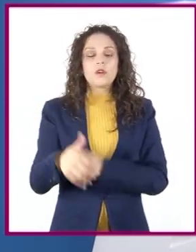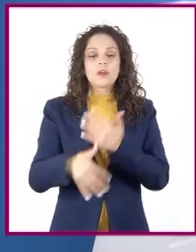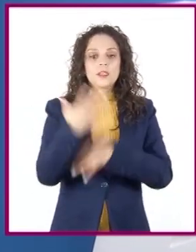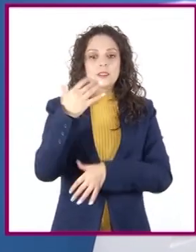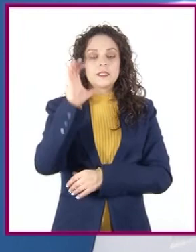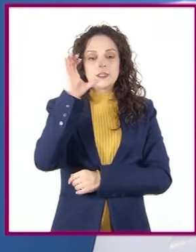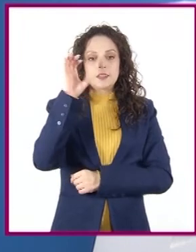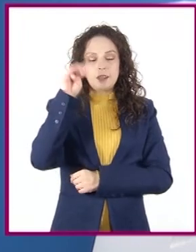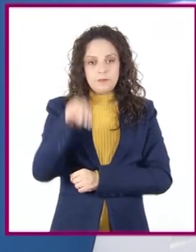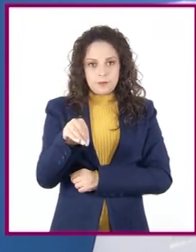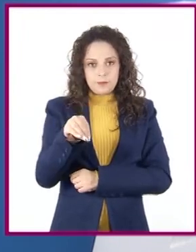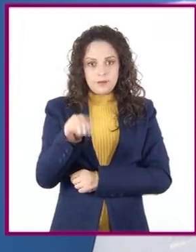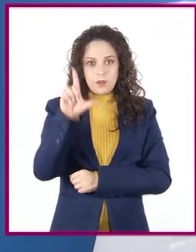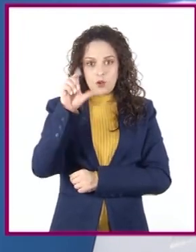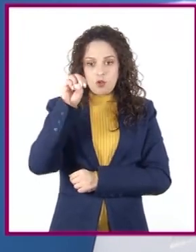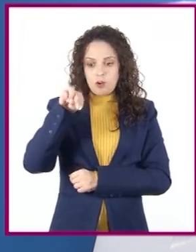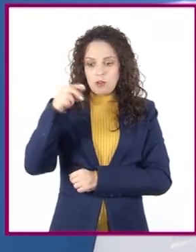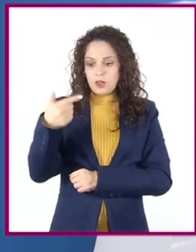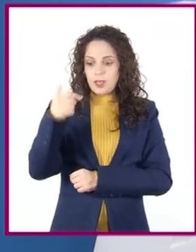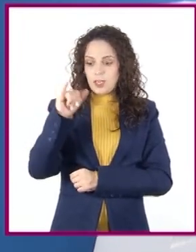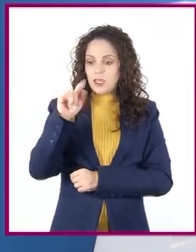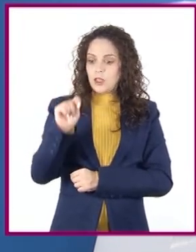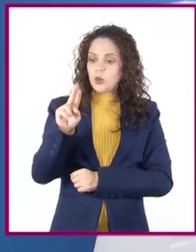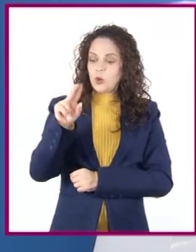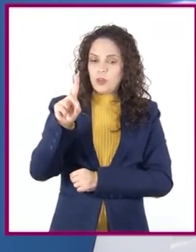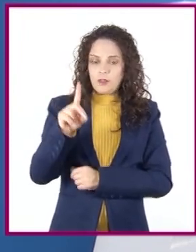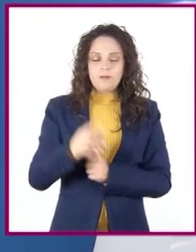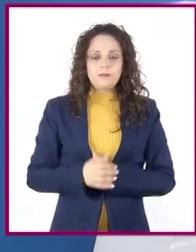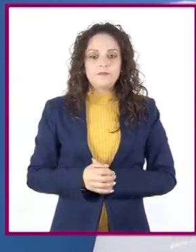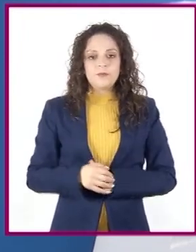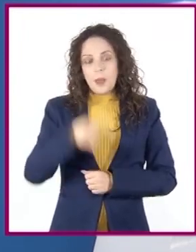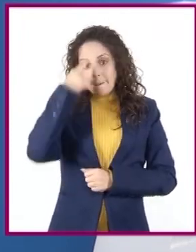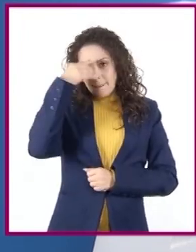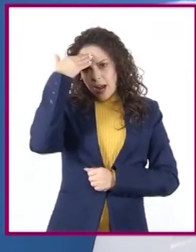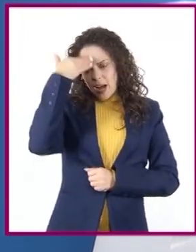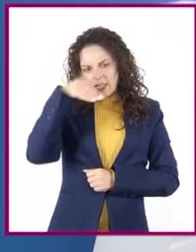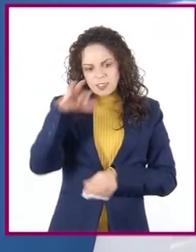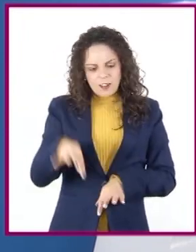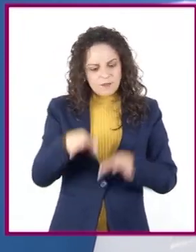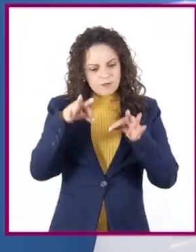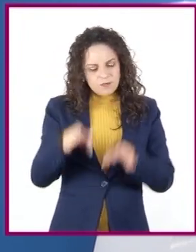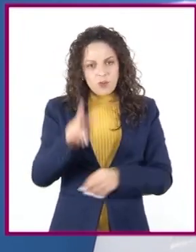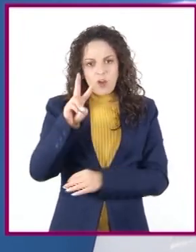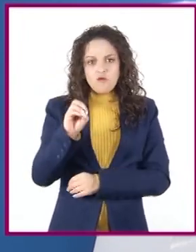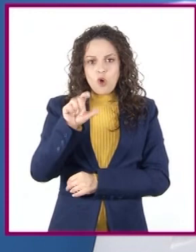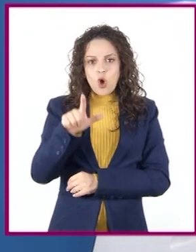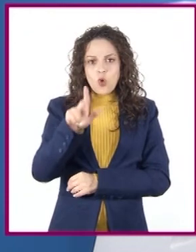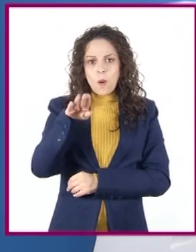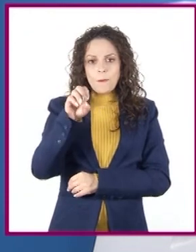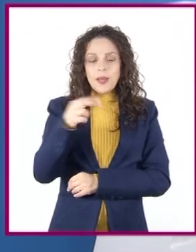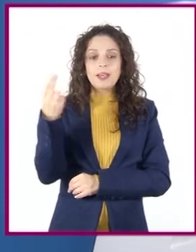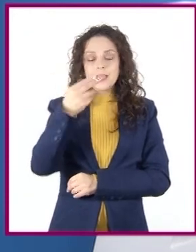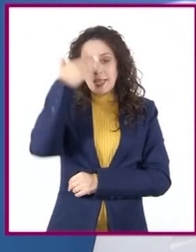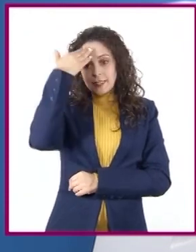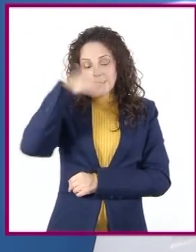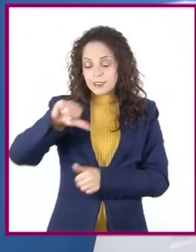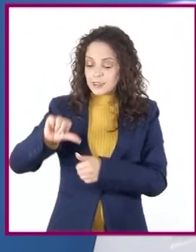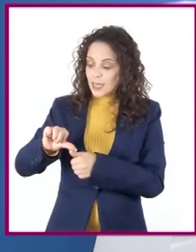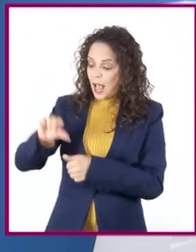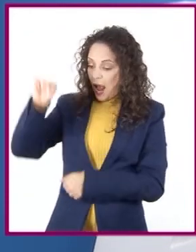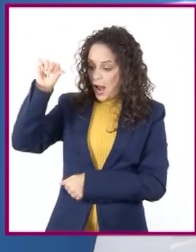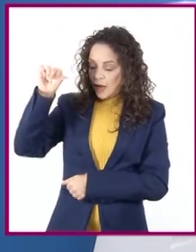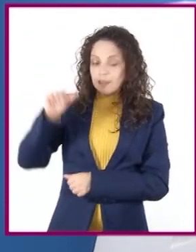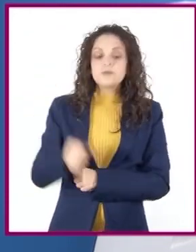15 centímetros de longitud. Por otro lado, para conocer el volumen necesitamos saber la longitud de la altura, que en este caso es